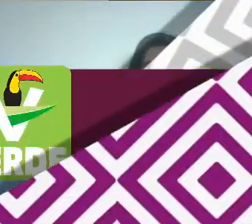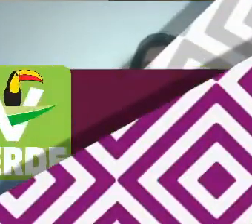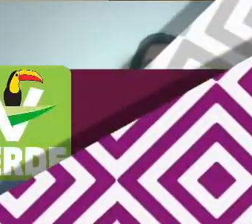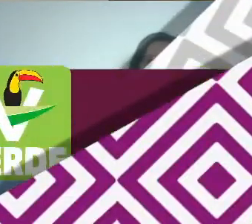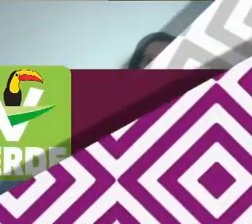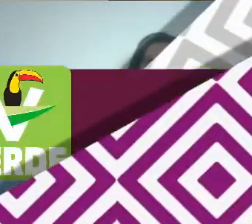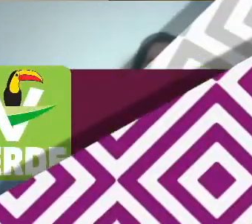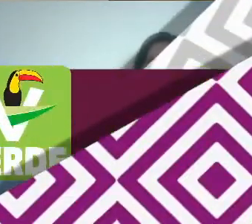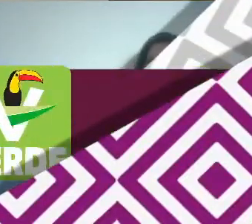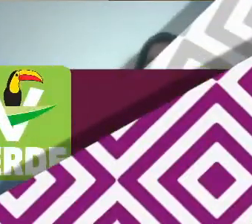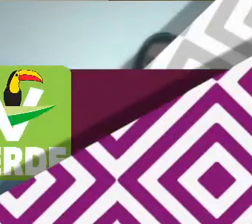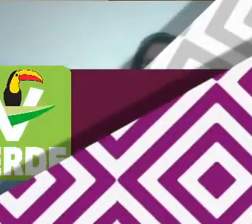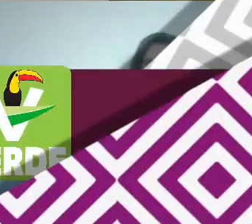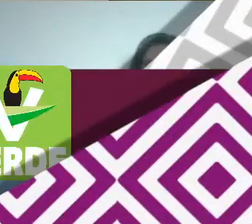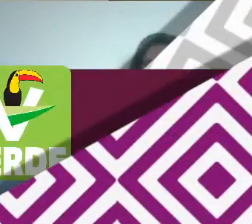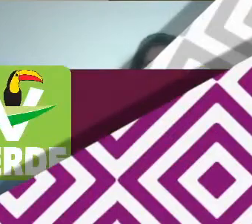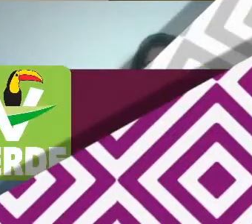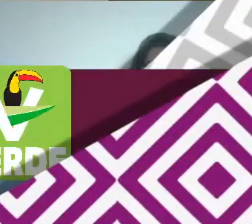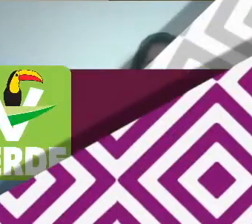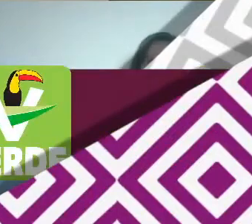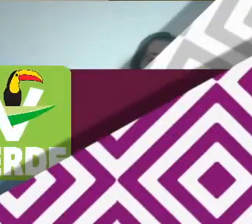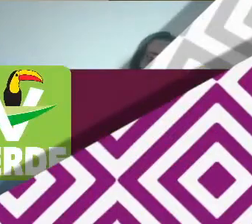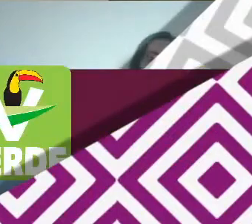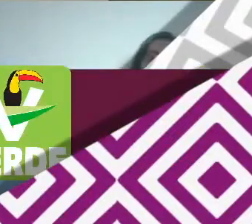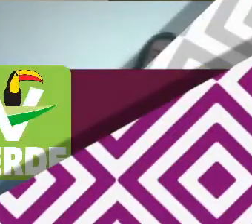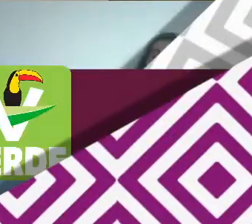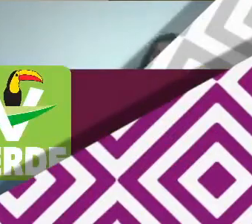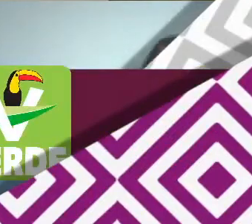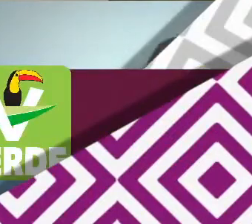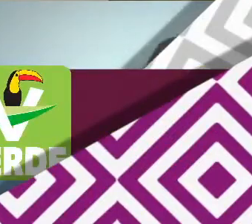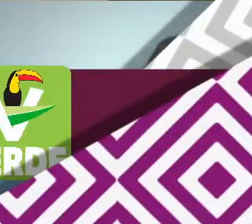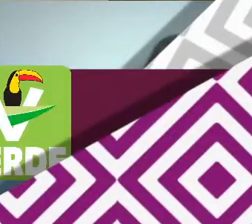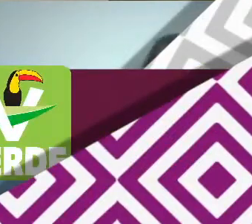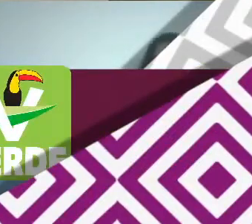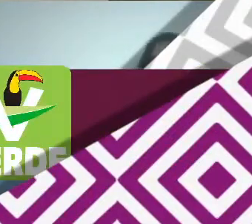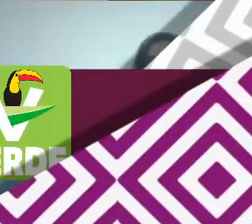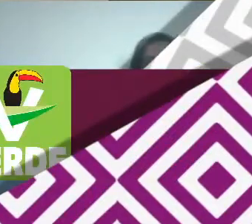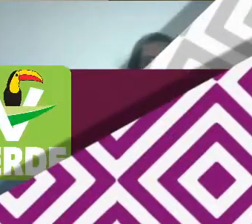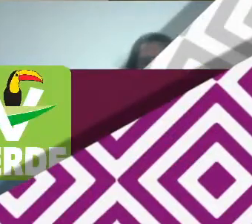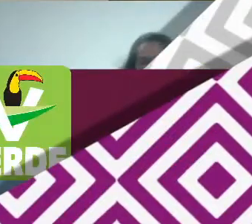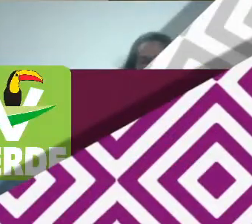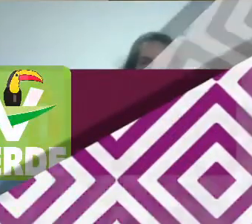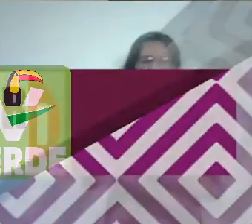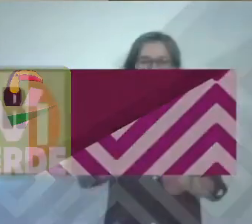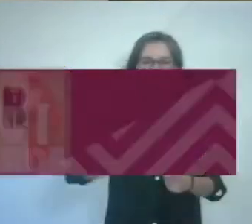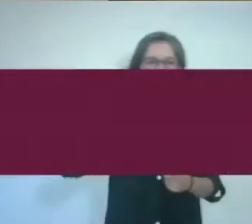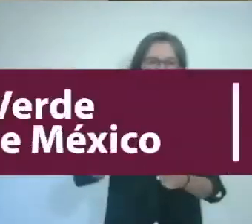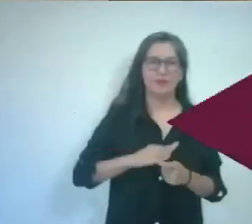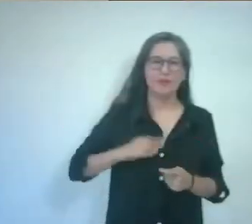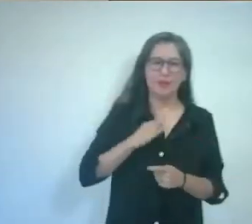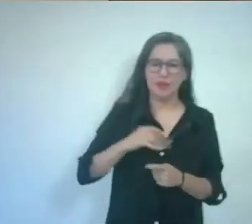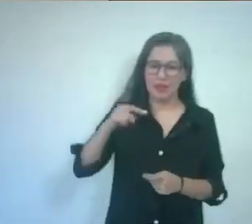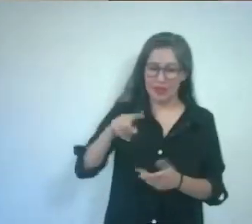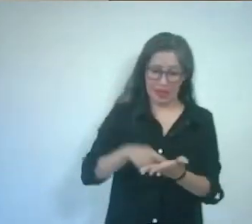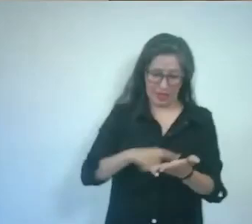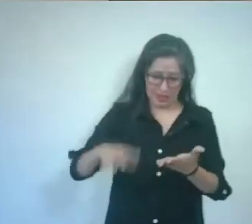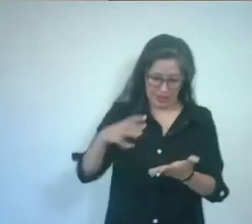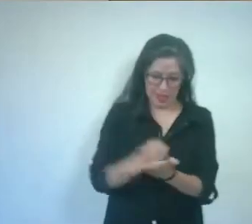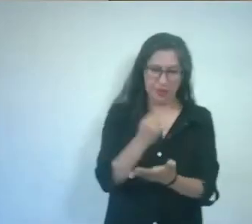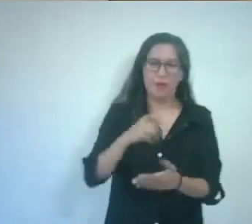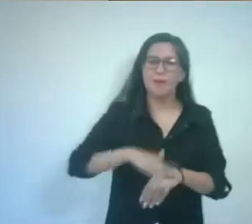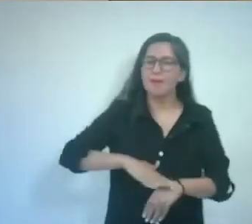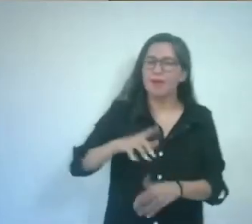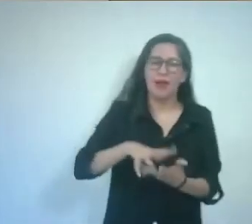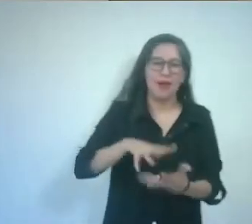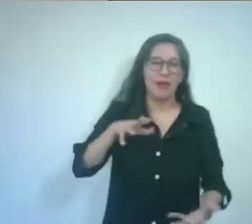redes sociales. Hoy México celebra la elección más grande de su historia, pues habrán de elegirse